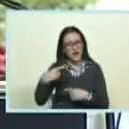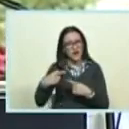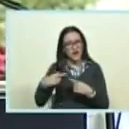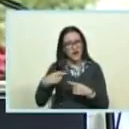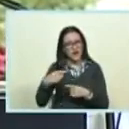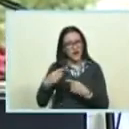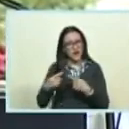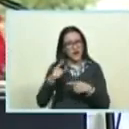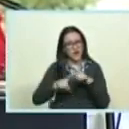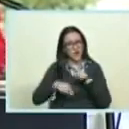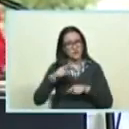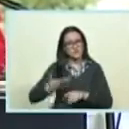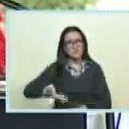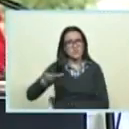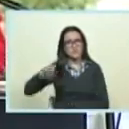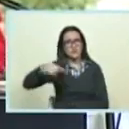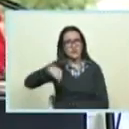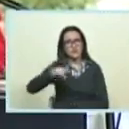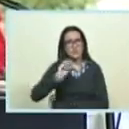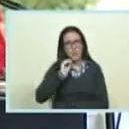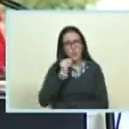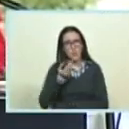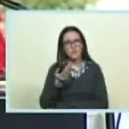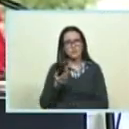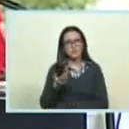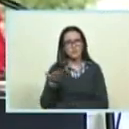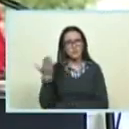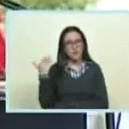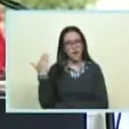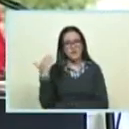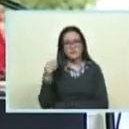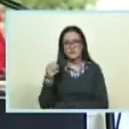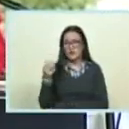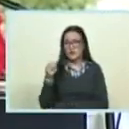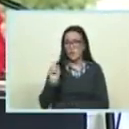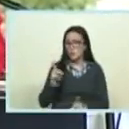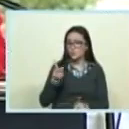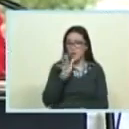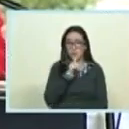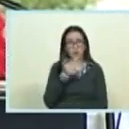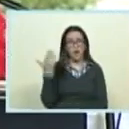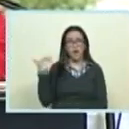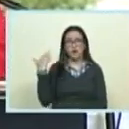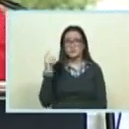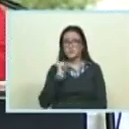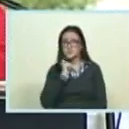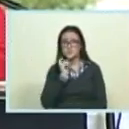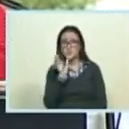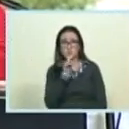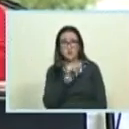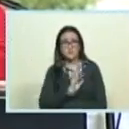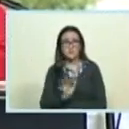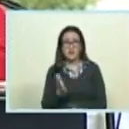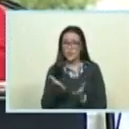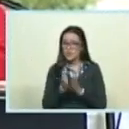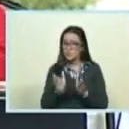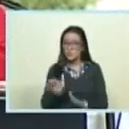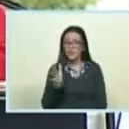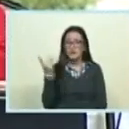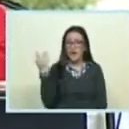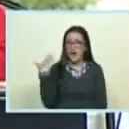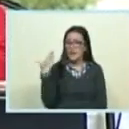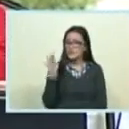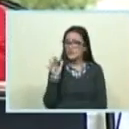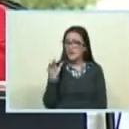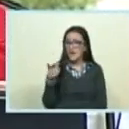ustedes hacen. La juventud nunca tuvo la oportunidad que ustedes tienen. La juventud, los estudiantes, nunca